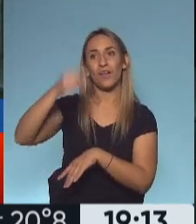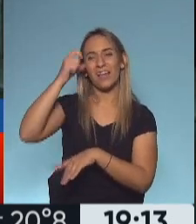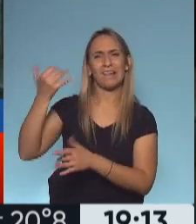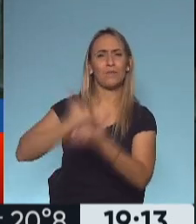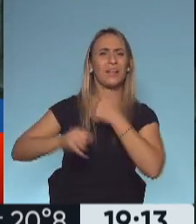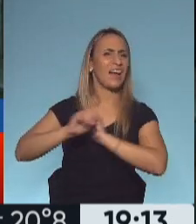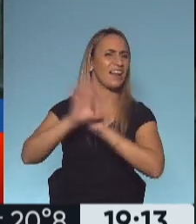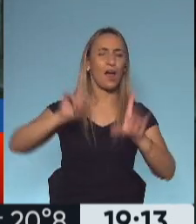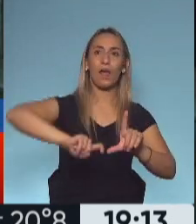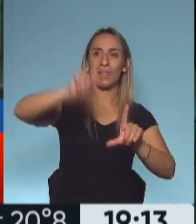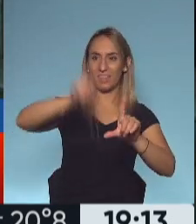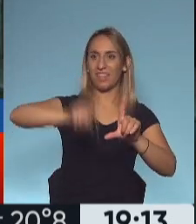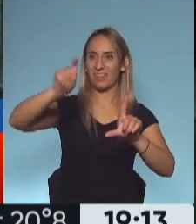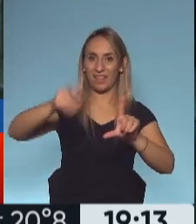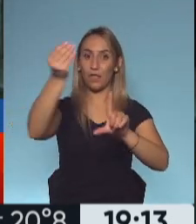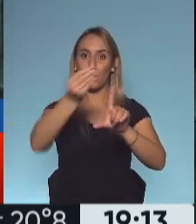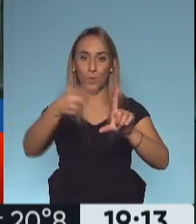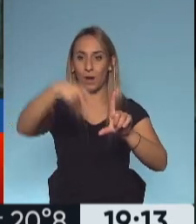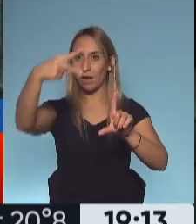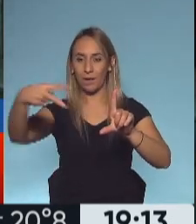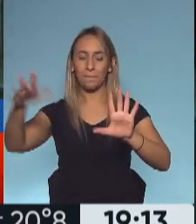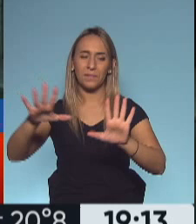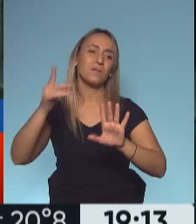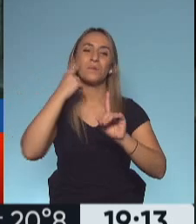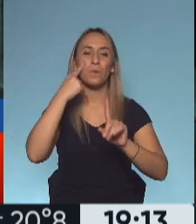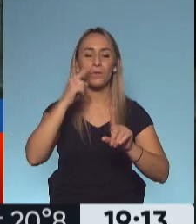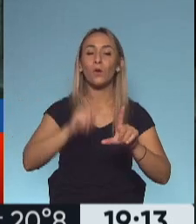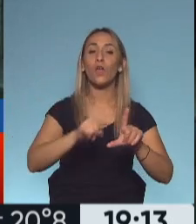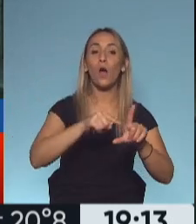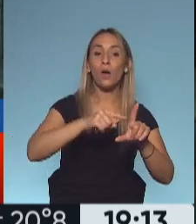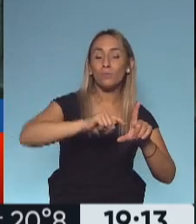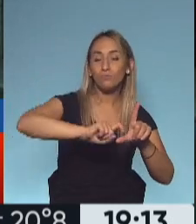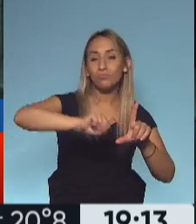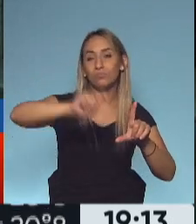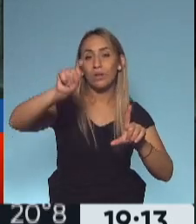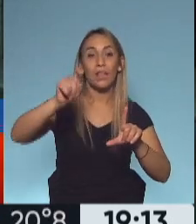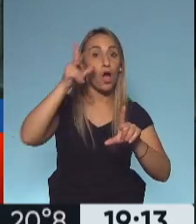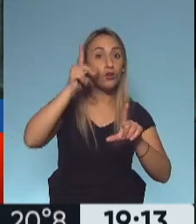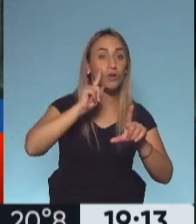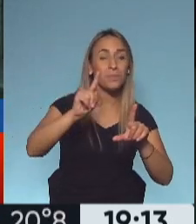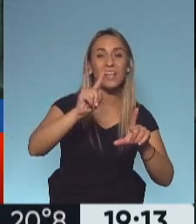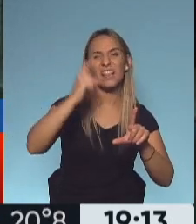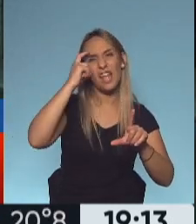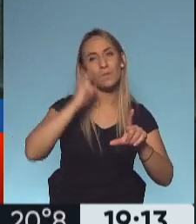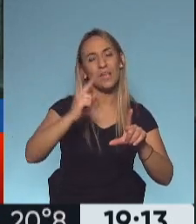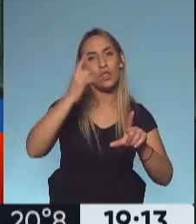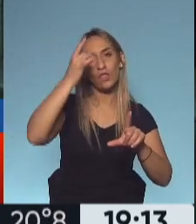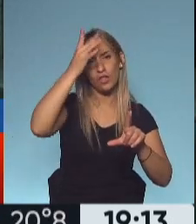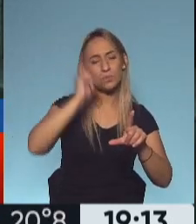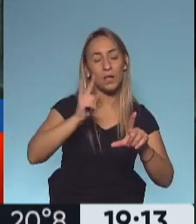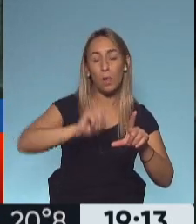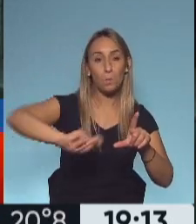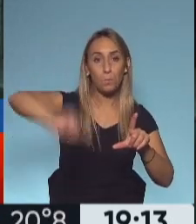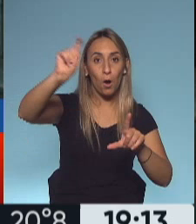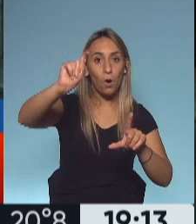de contagios que va así, y en un momento cuando va el pico grande, claro, que salta de 8.000, 10.000, 12.000 a 20, 22.000,